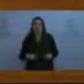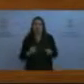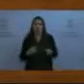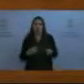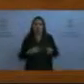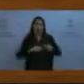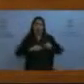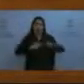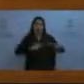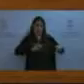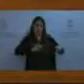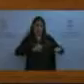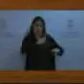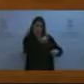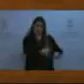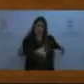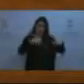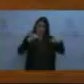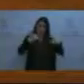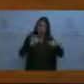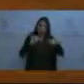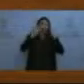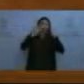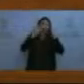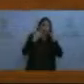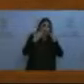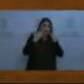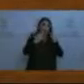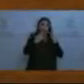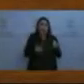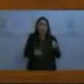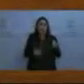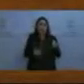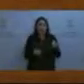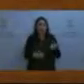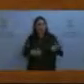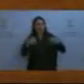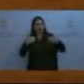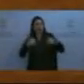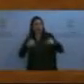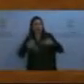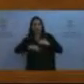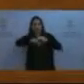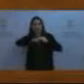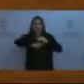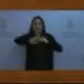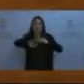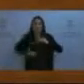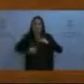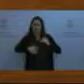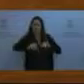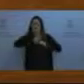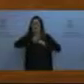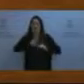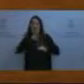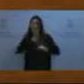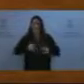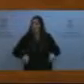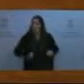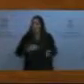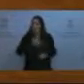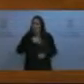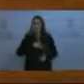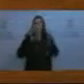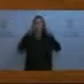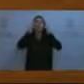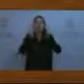del saneamiento decía que era el Cantábrico el responsable y que tenía capacidad para